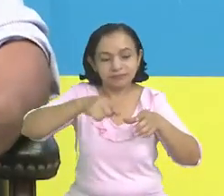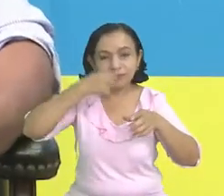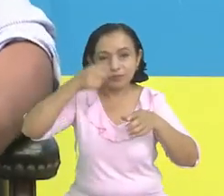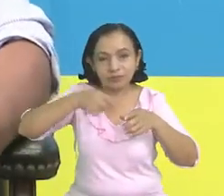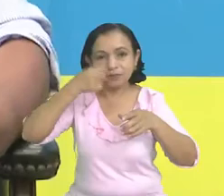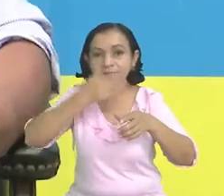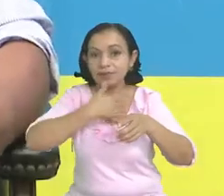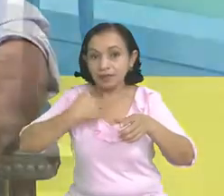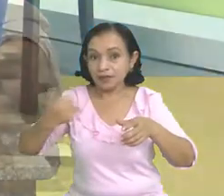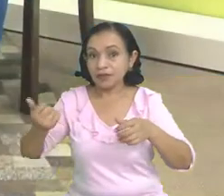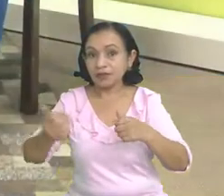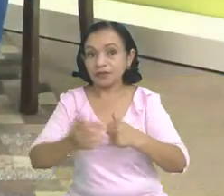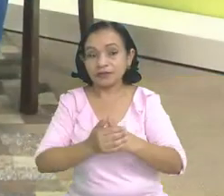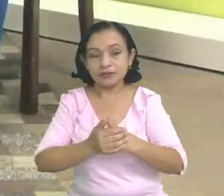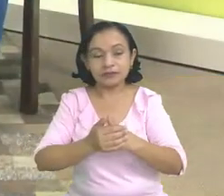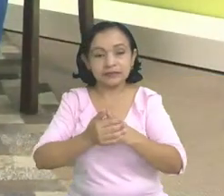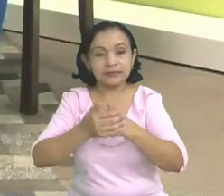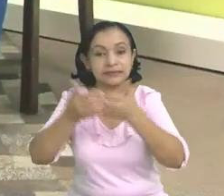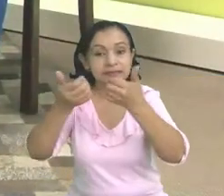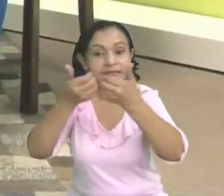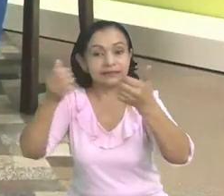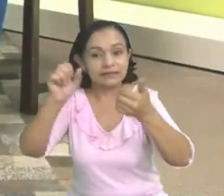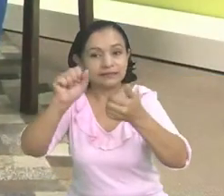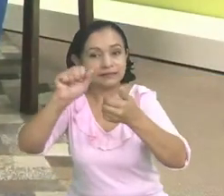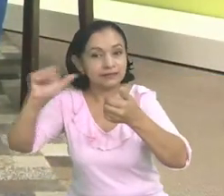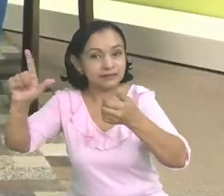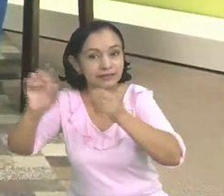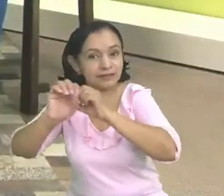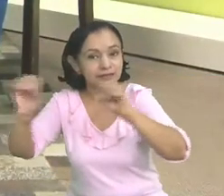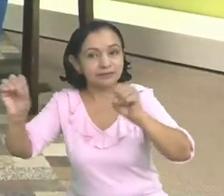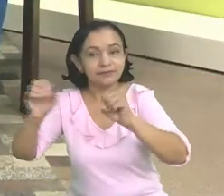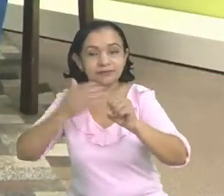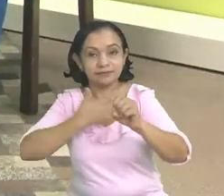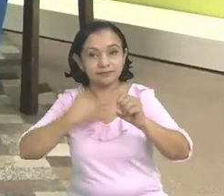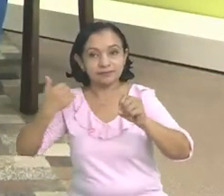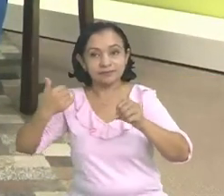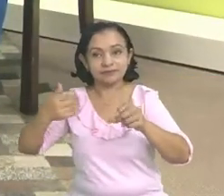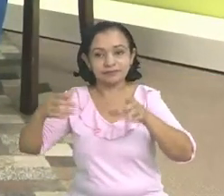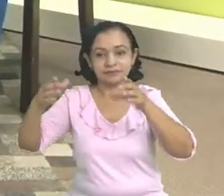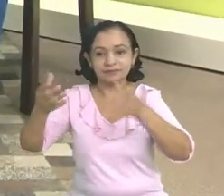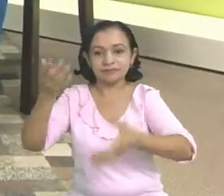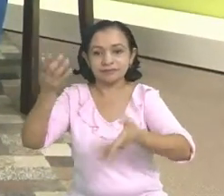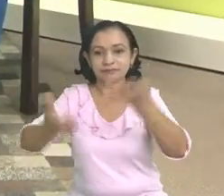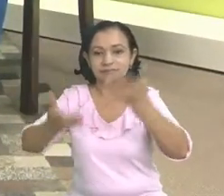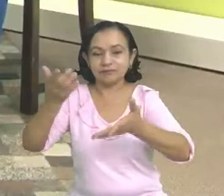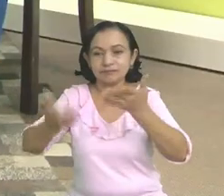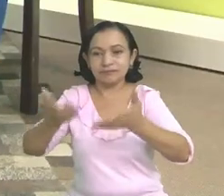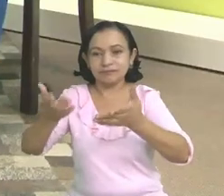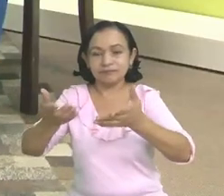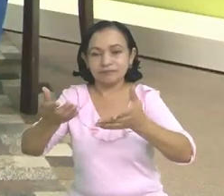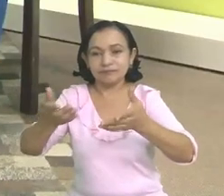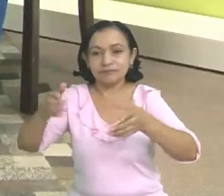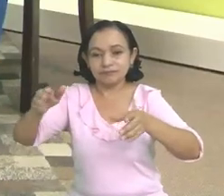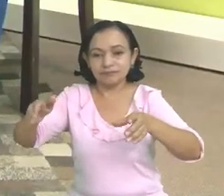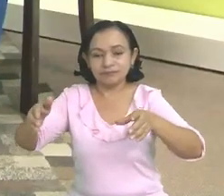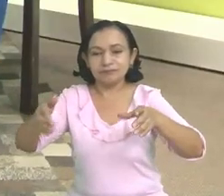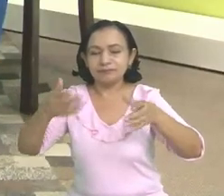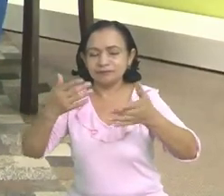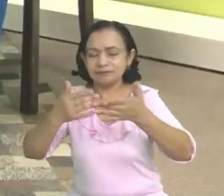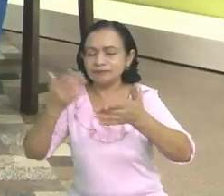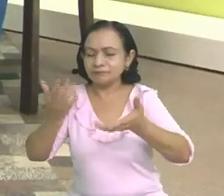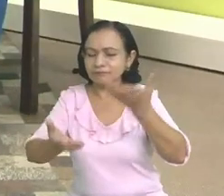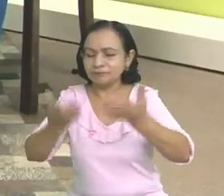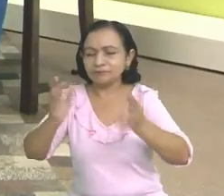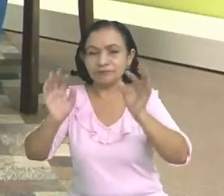pues, sin, exactamente, sin sal, así como sale. Más nutritivo. Es más nutritivo. A ver, sale el frijol, ¿verdad?, bien